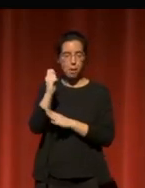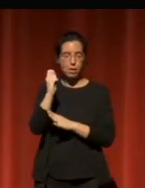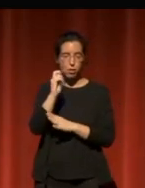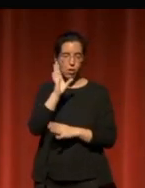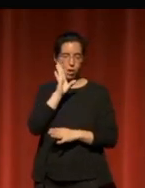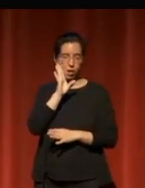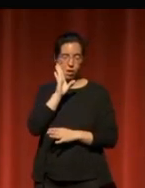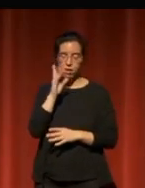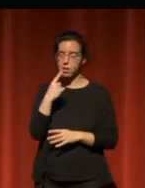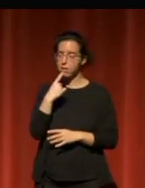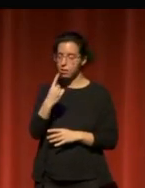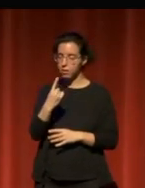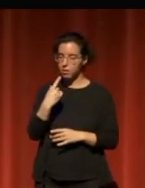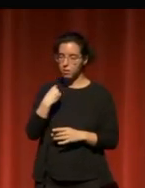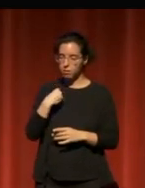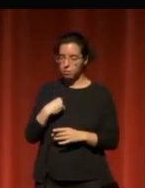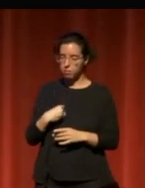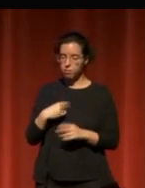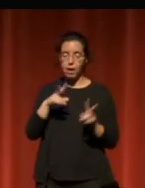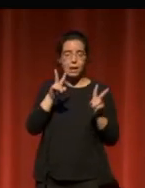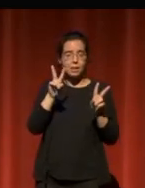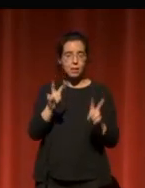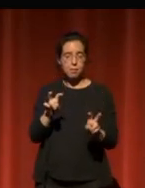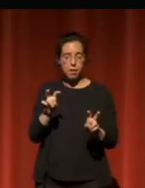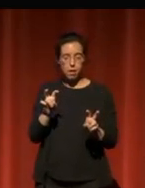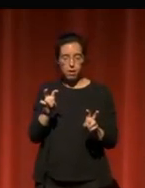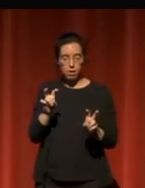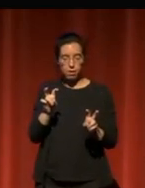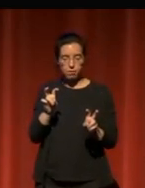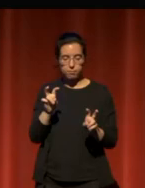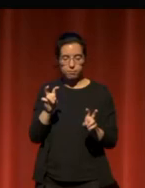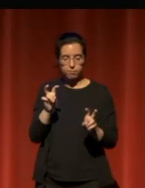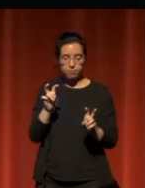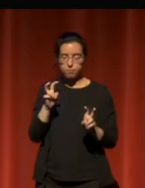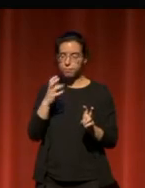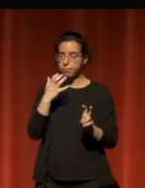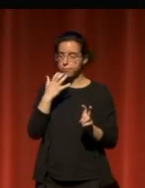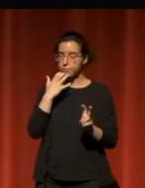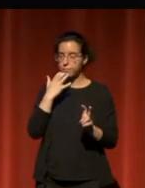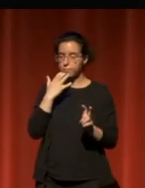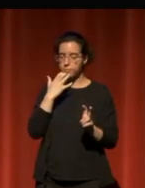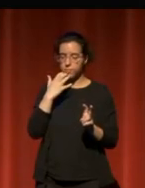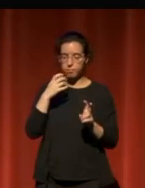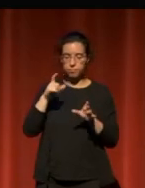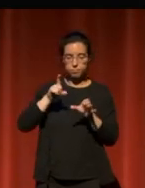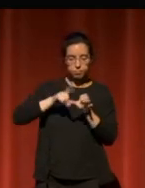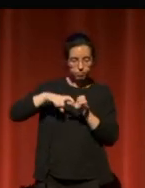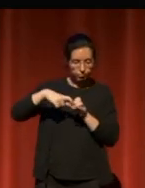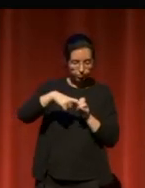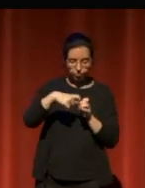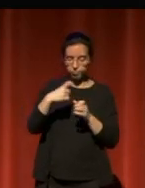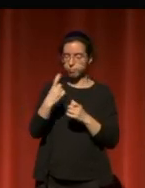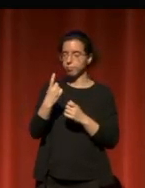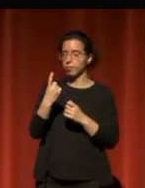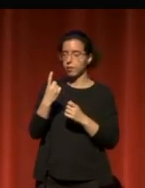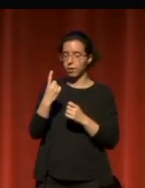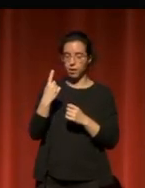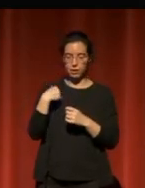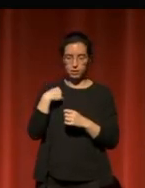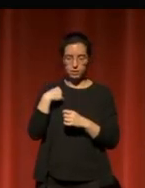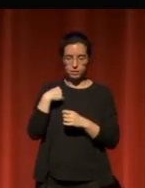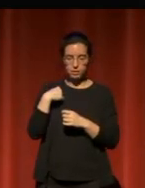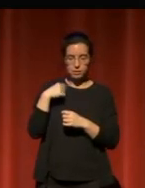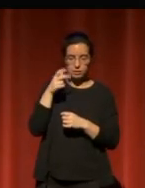Laura, cuestiones como la participación ciudadana, la ciencia abierta, ciencia ciudadana, la participación en la creación